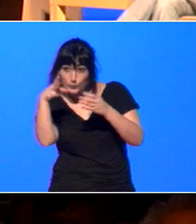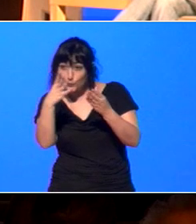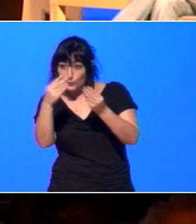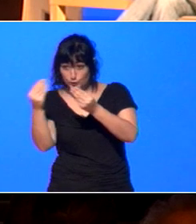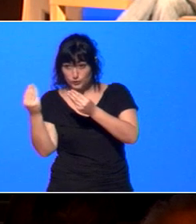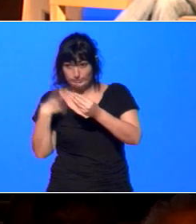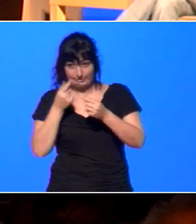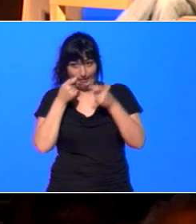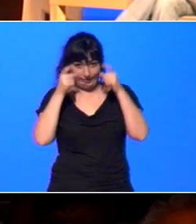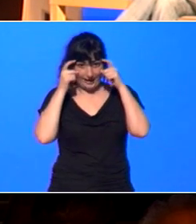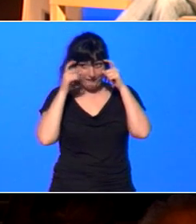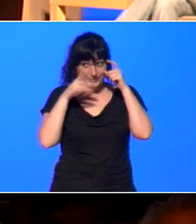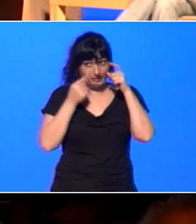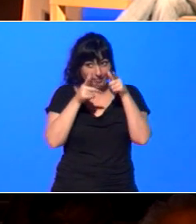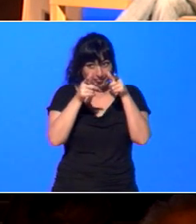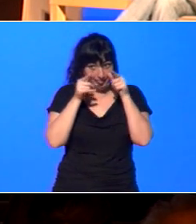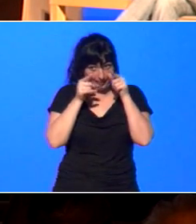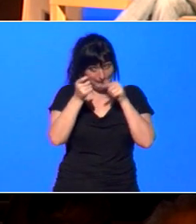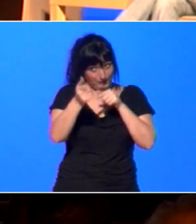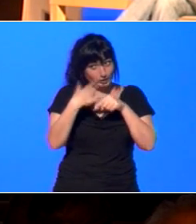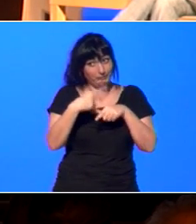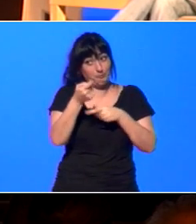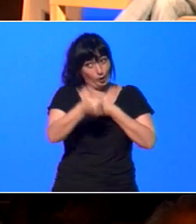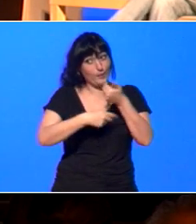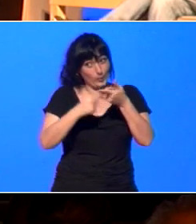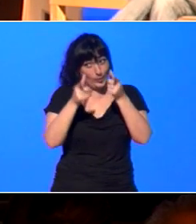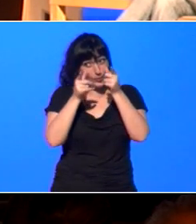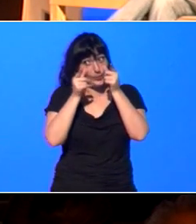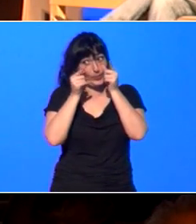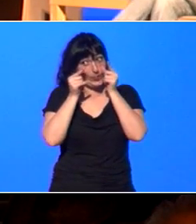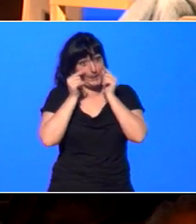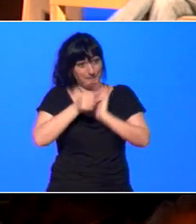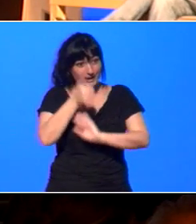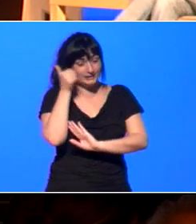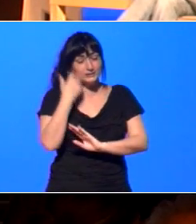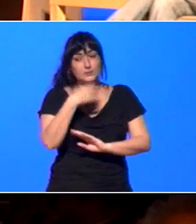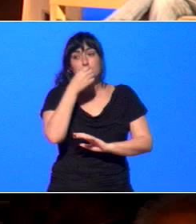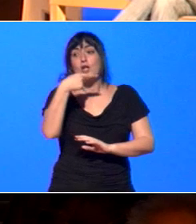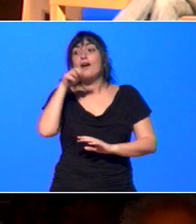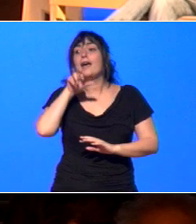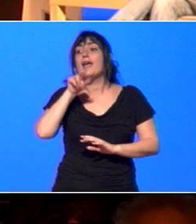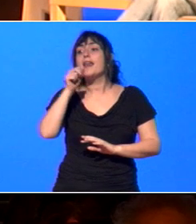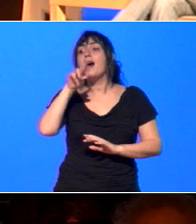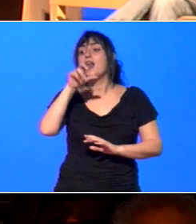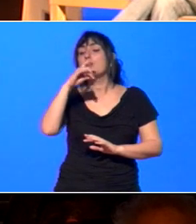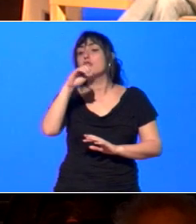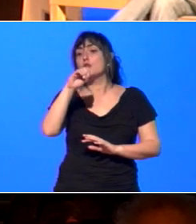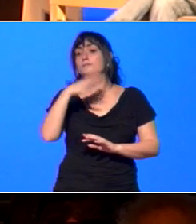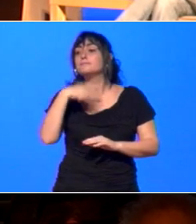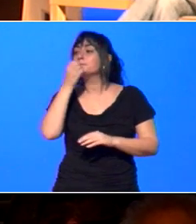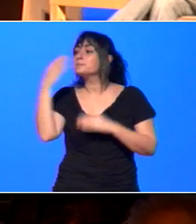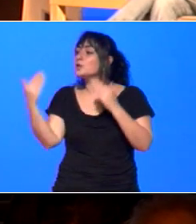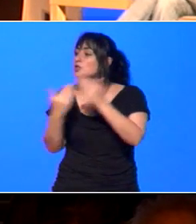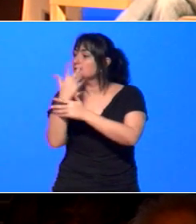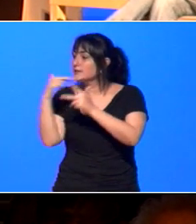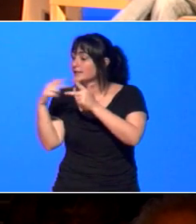un déficit cada día mayor. Entonces, Gerardo Echeita Sarriona India, egunon,